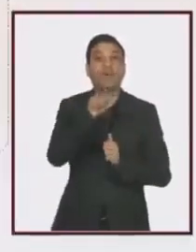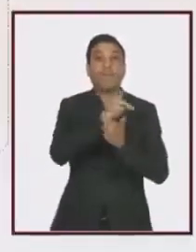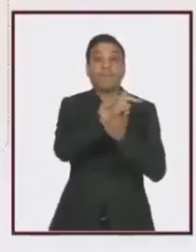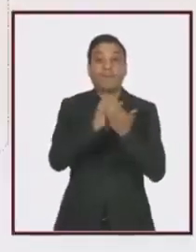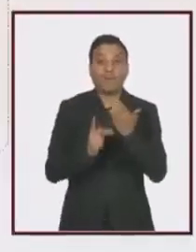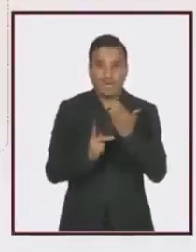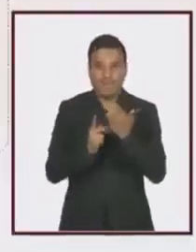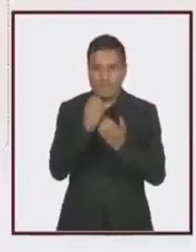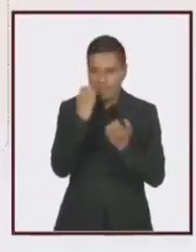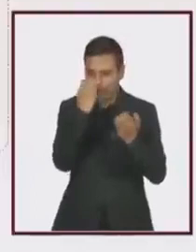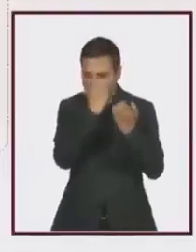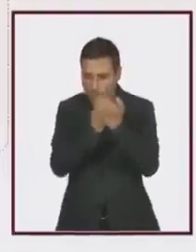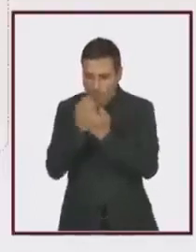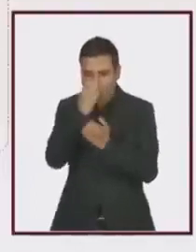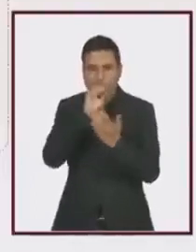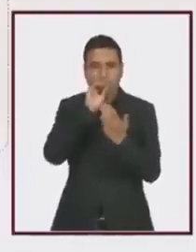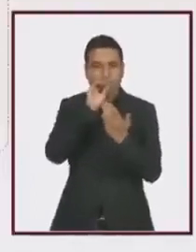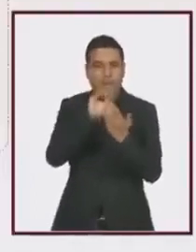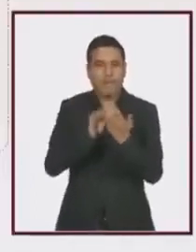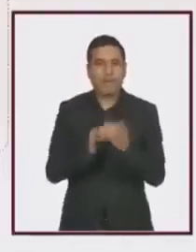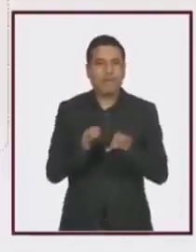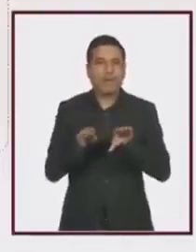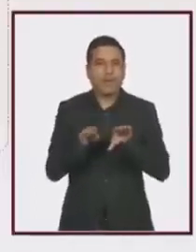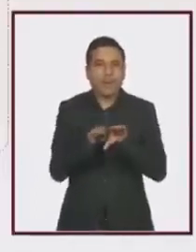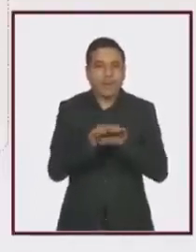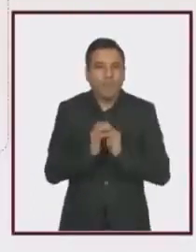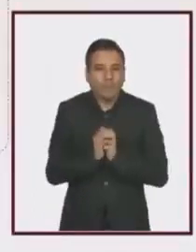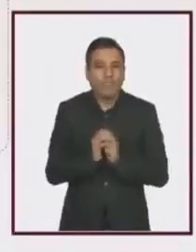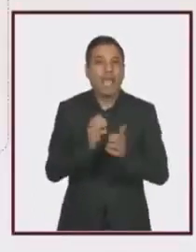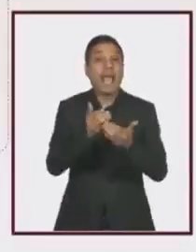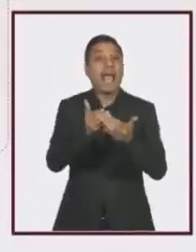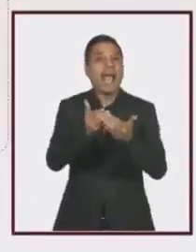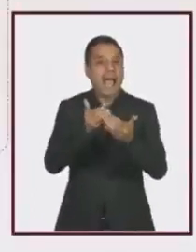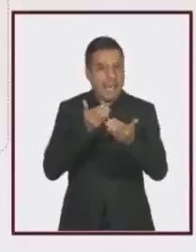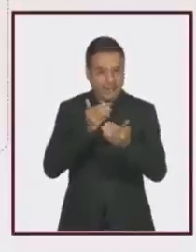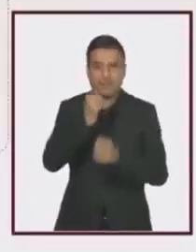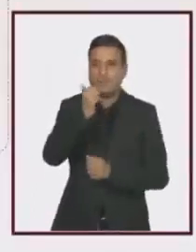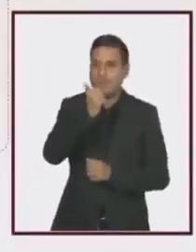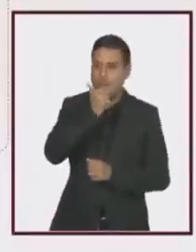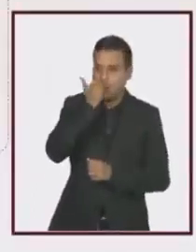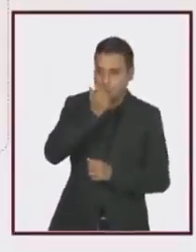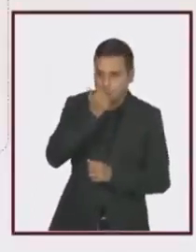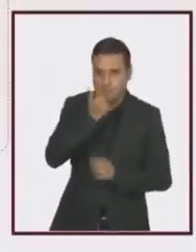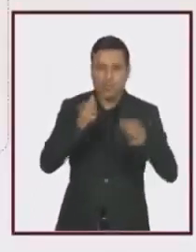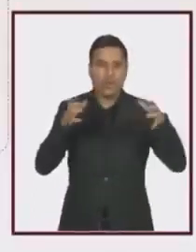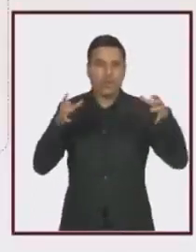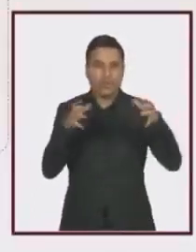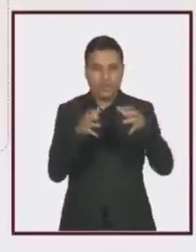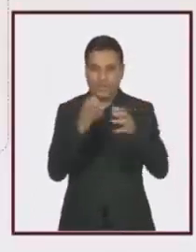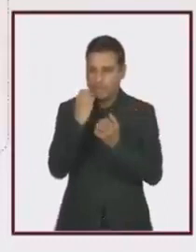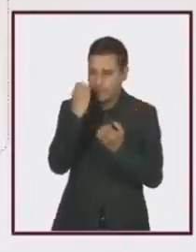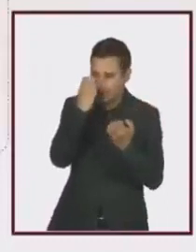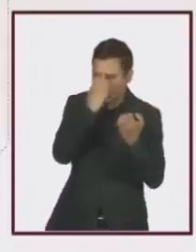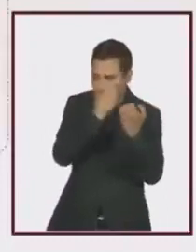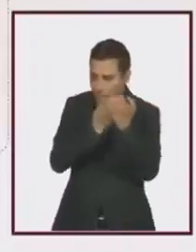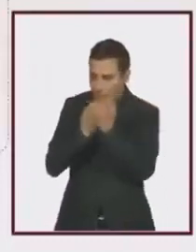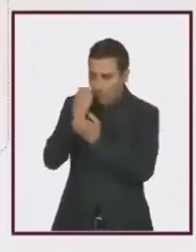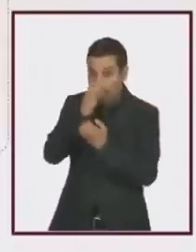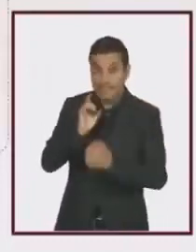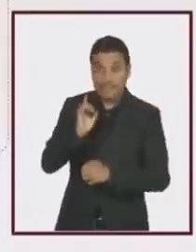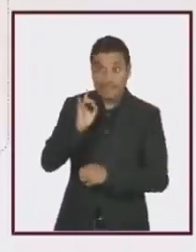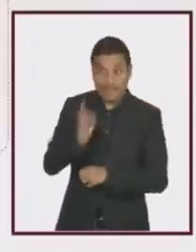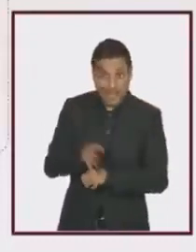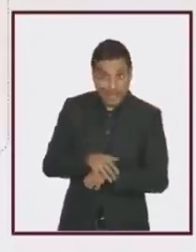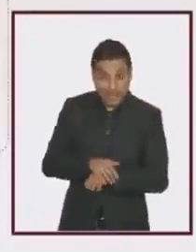una vez que han hecho estos diagnósticos, tanto de sus alumnos como de la comunidad, podrán